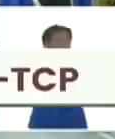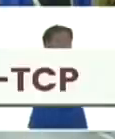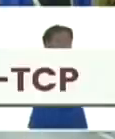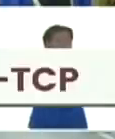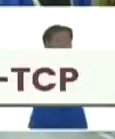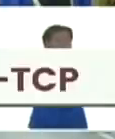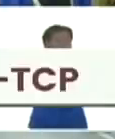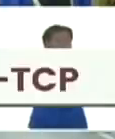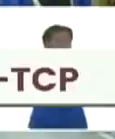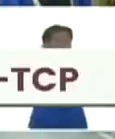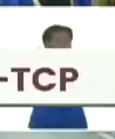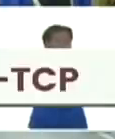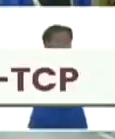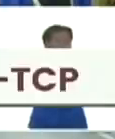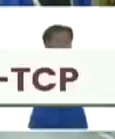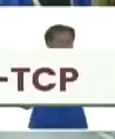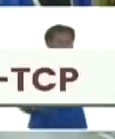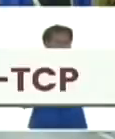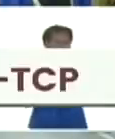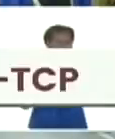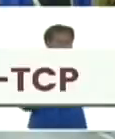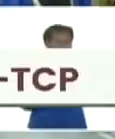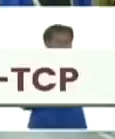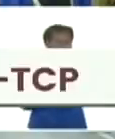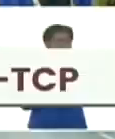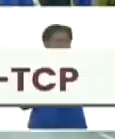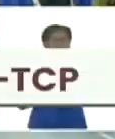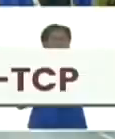Y en ese proyecto